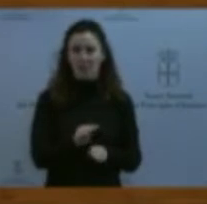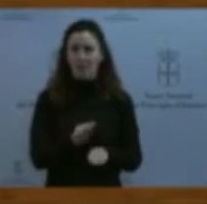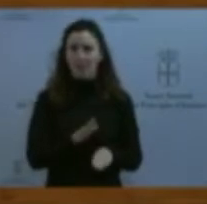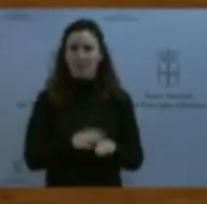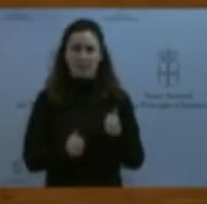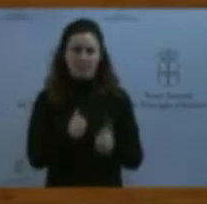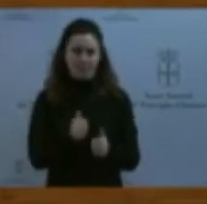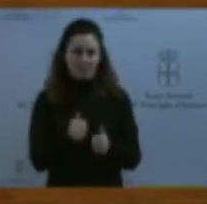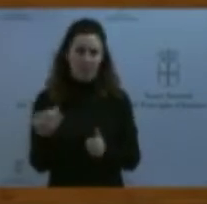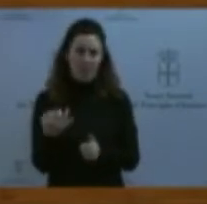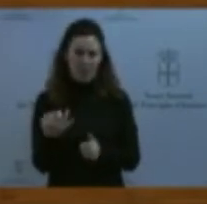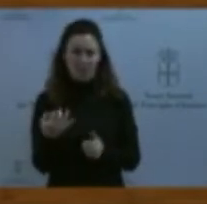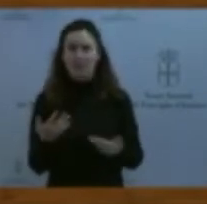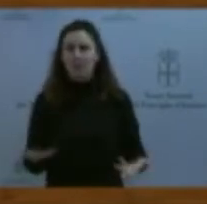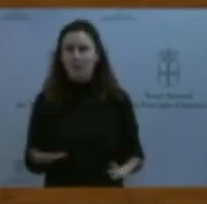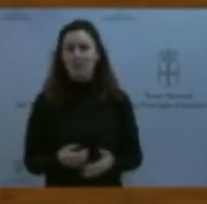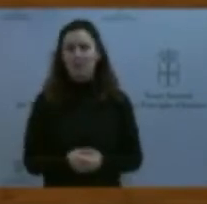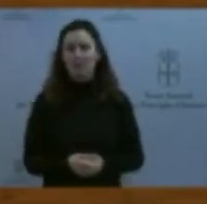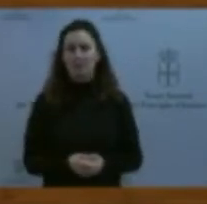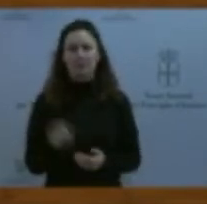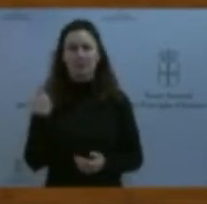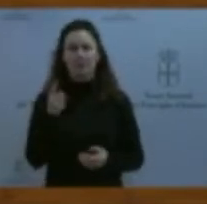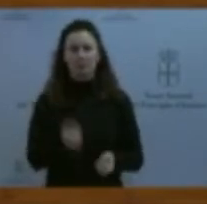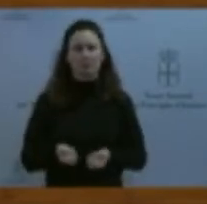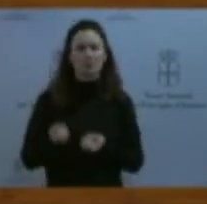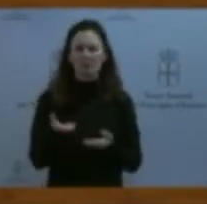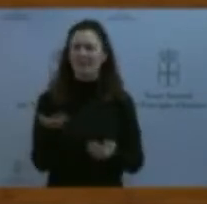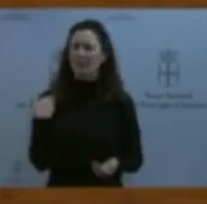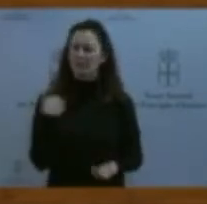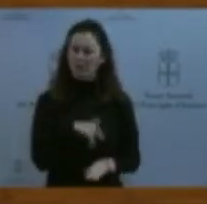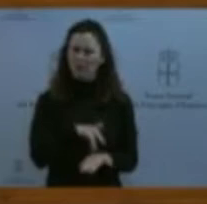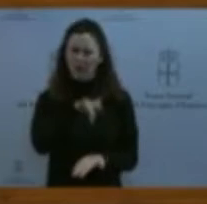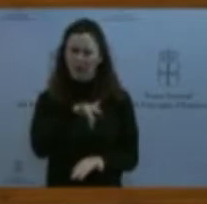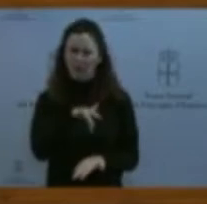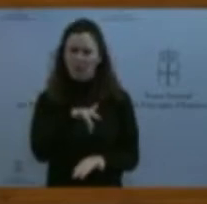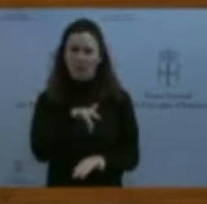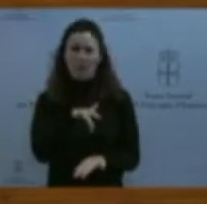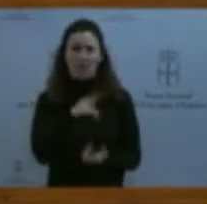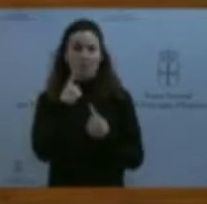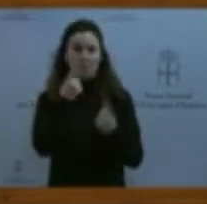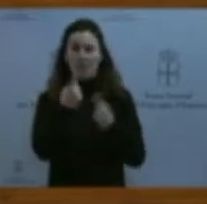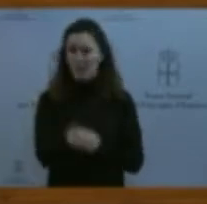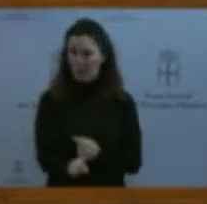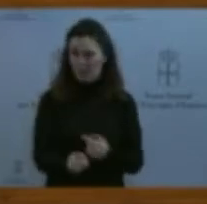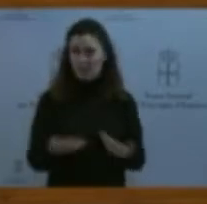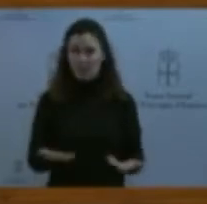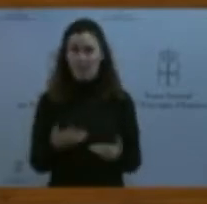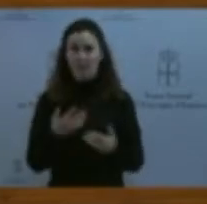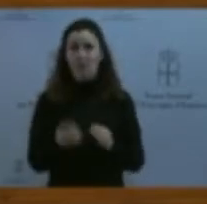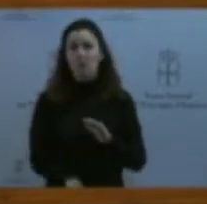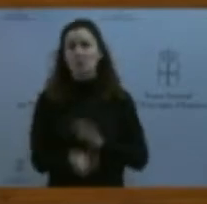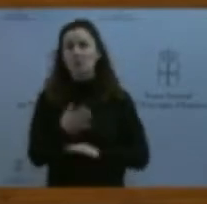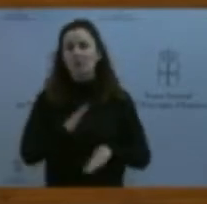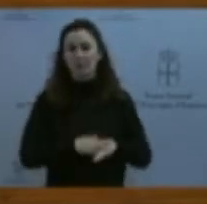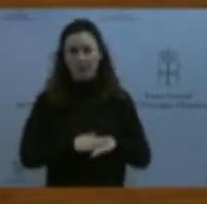ya hemos manifestado en ocasiones anteriores y no es ninguna sorpresa, se han producido como consecuencia de la prórroga presupuestaria en el